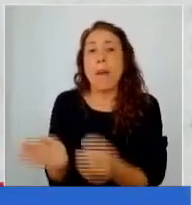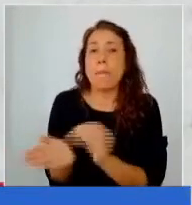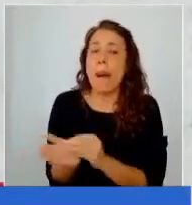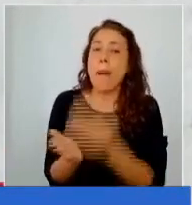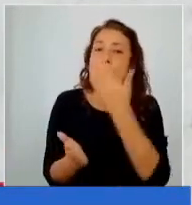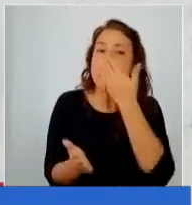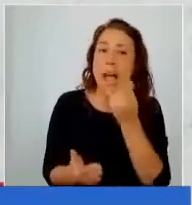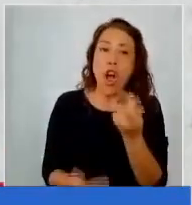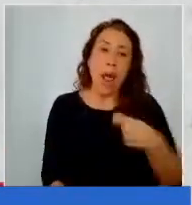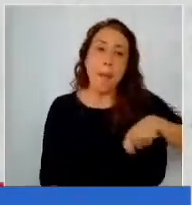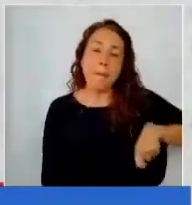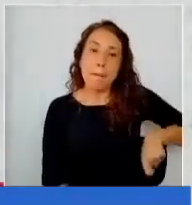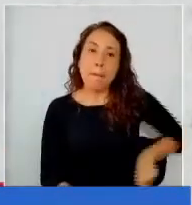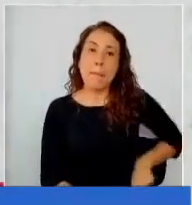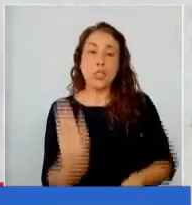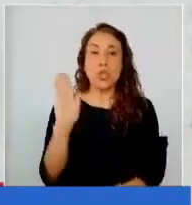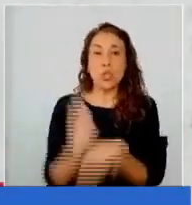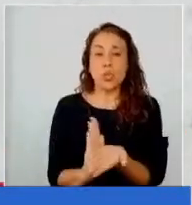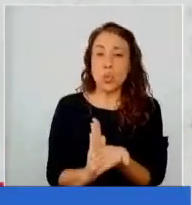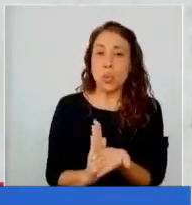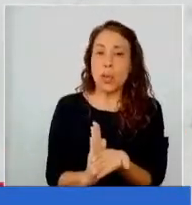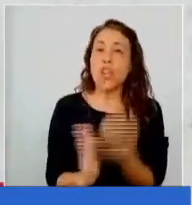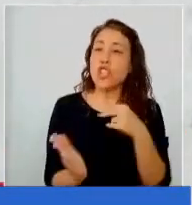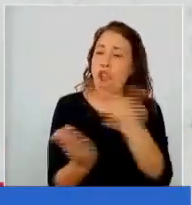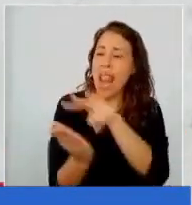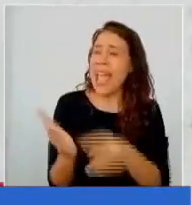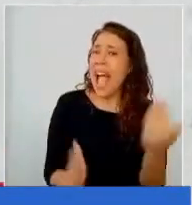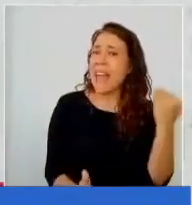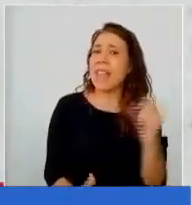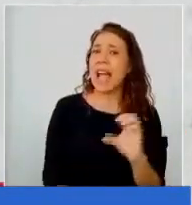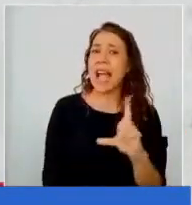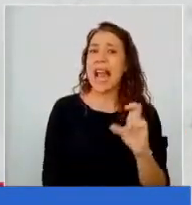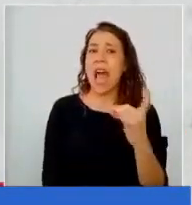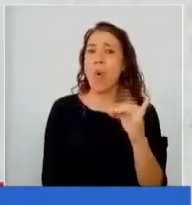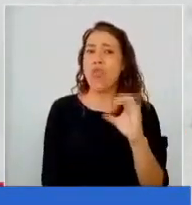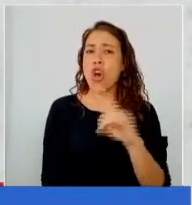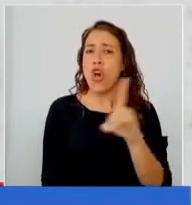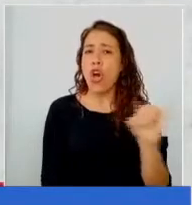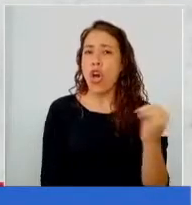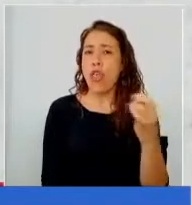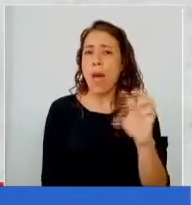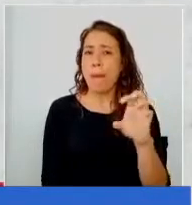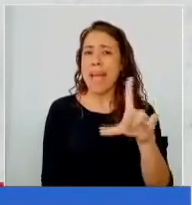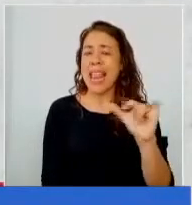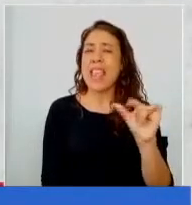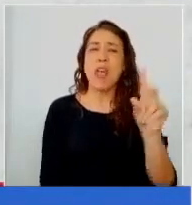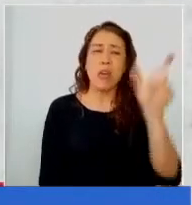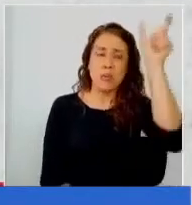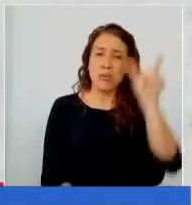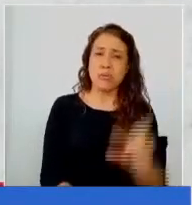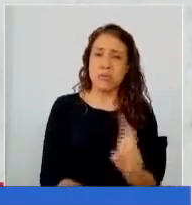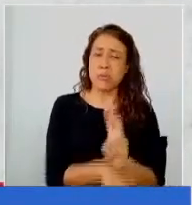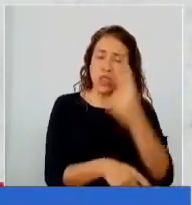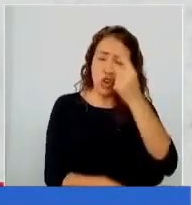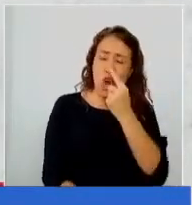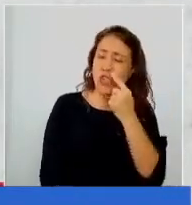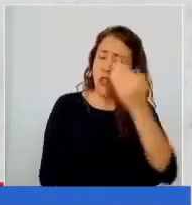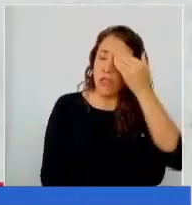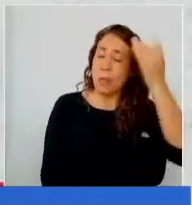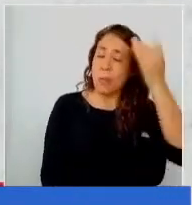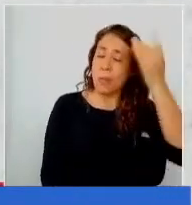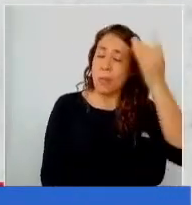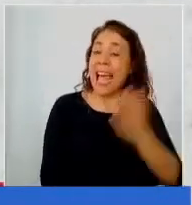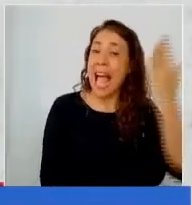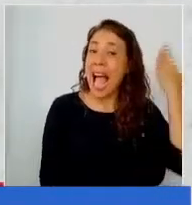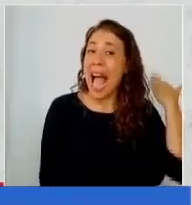pensión leí el otro día a Claudio sapeli académico muy conocido que chile ha pasado de